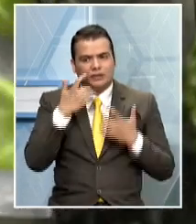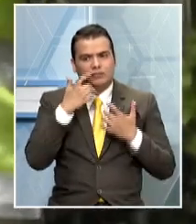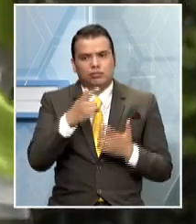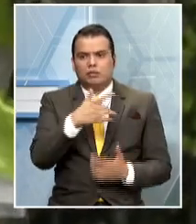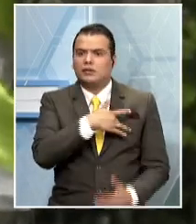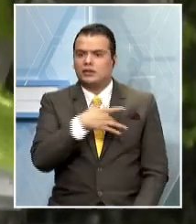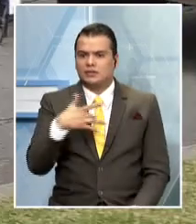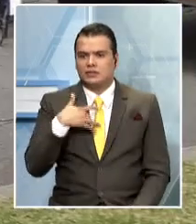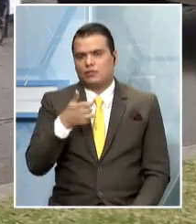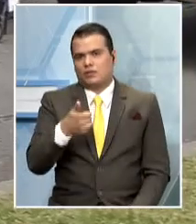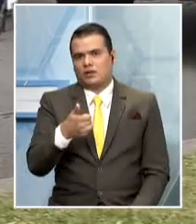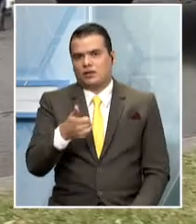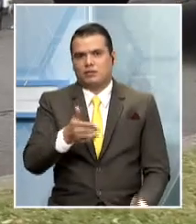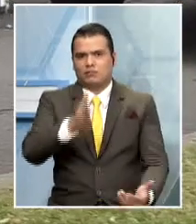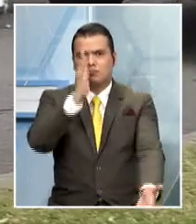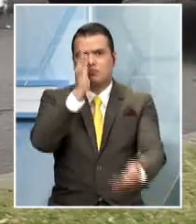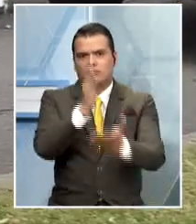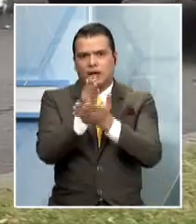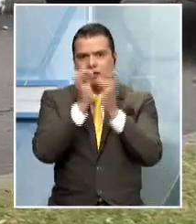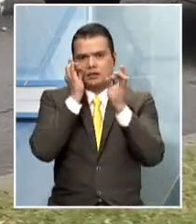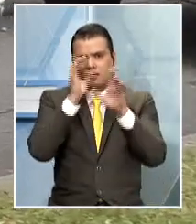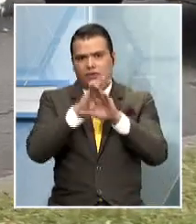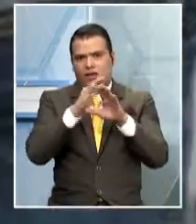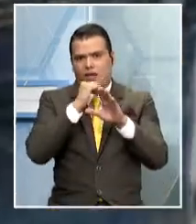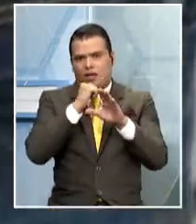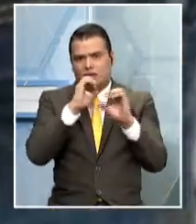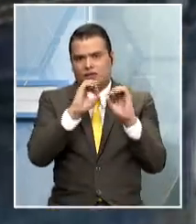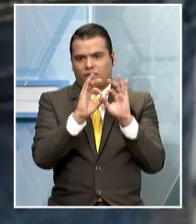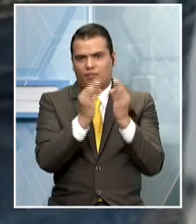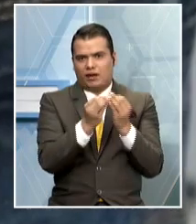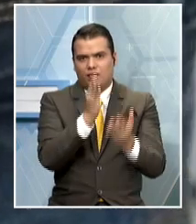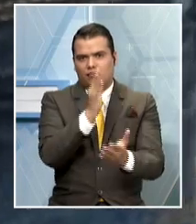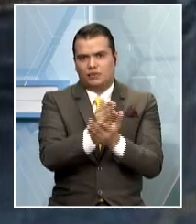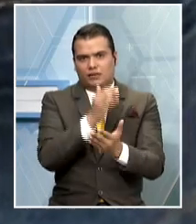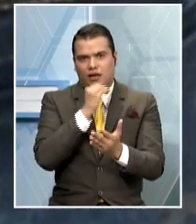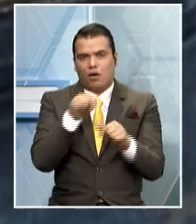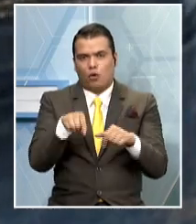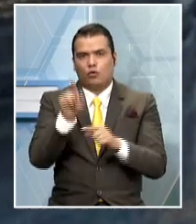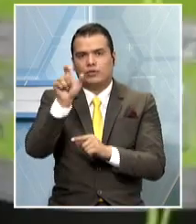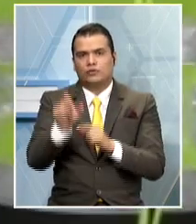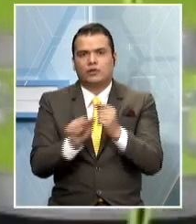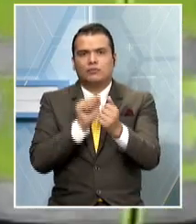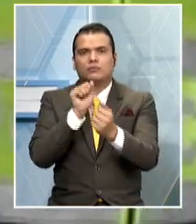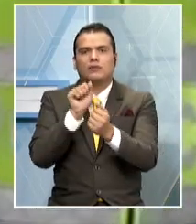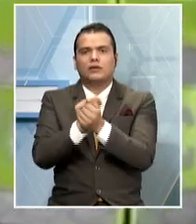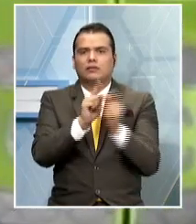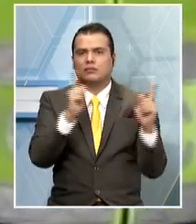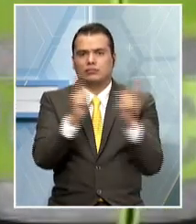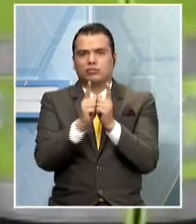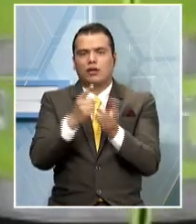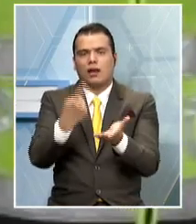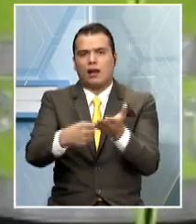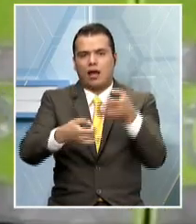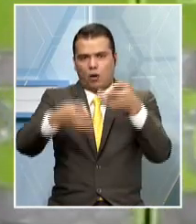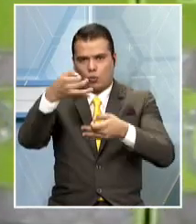ni fue afectado en este hecho, su familia tampoco. Hoy el detenido será presentado en audiencia ante un juez de control de garantías.